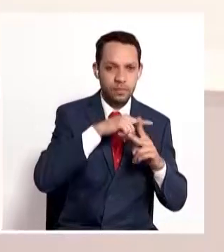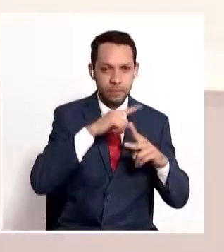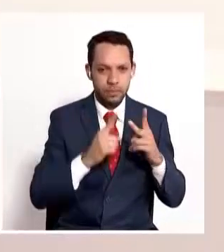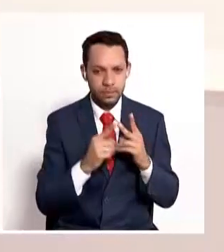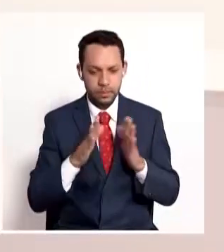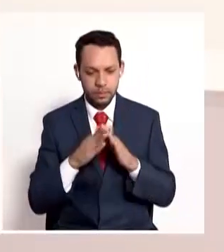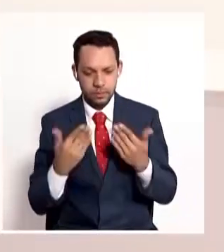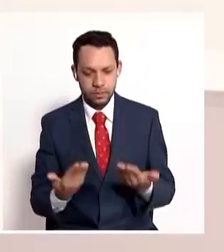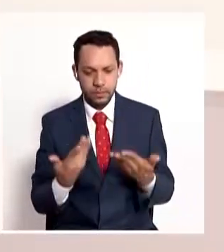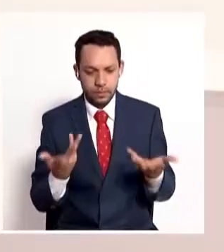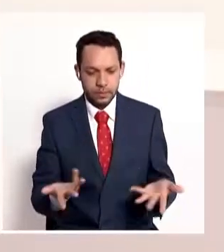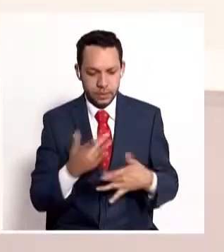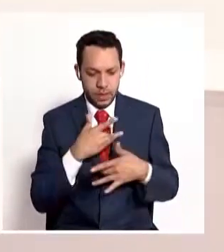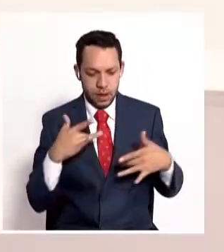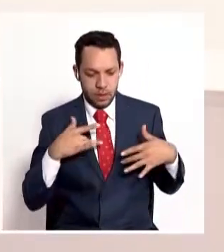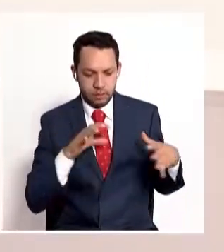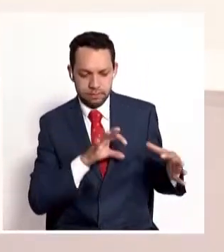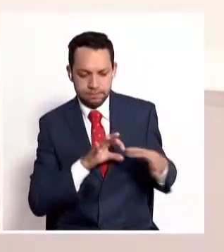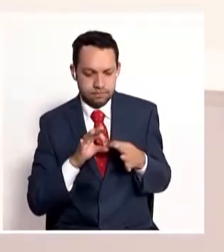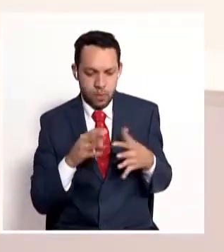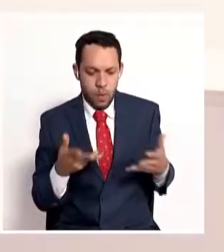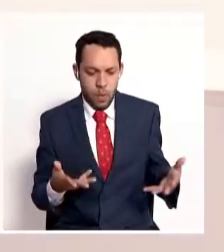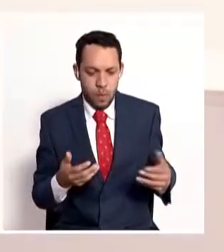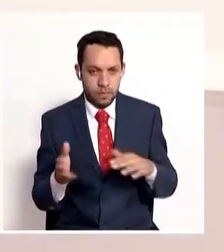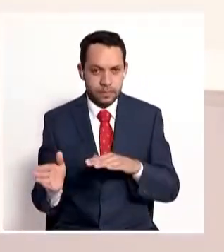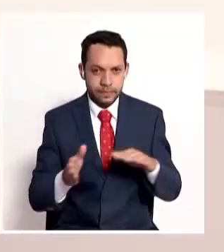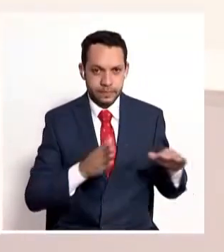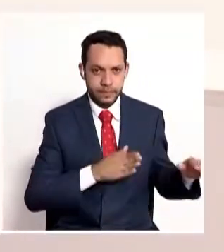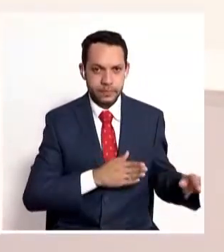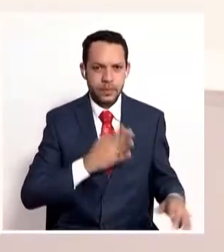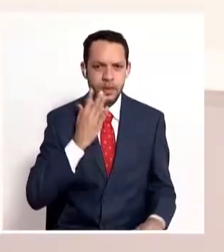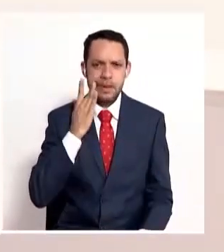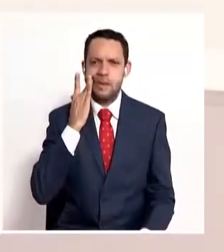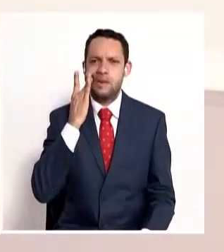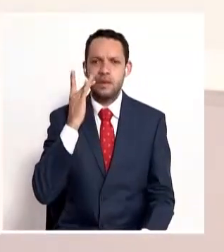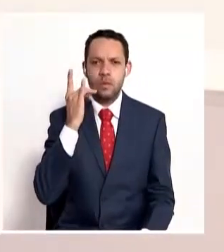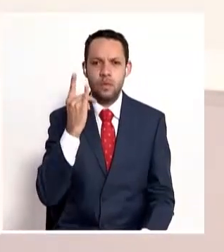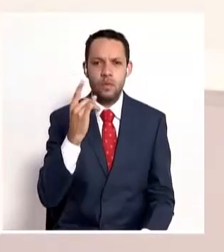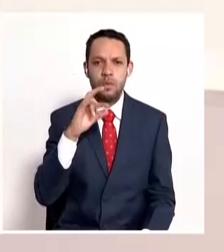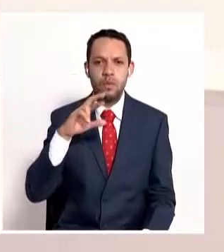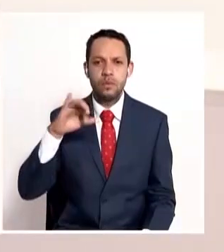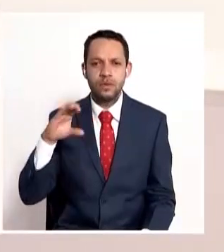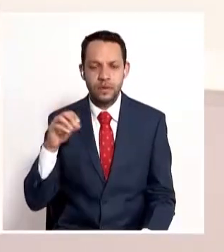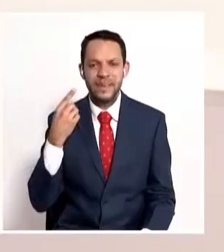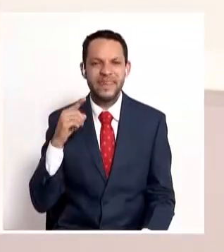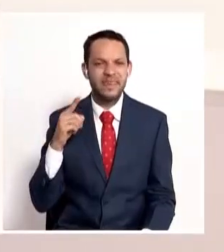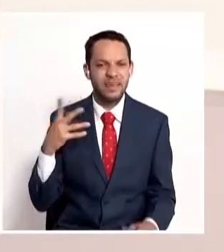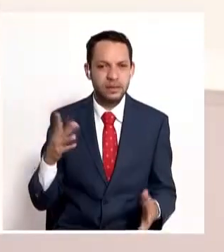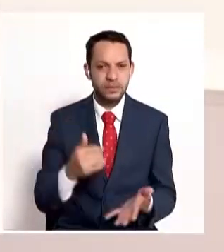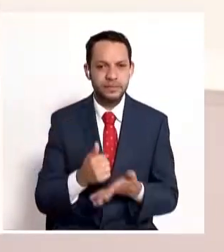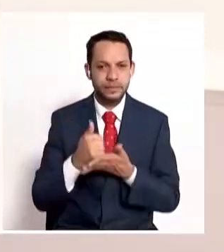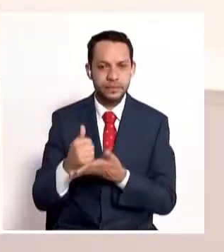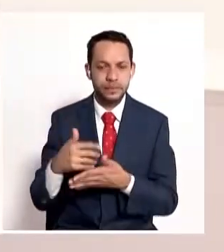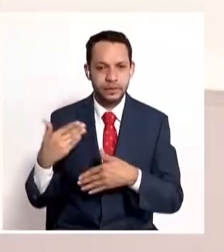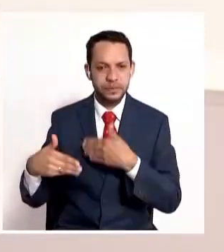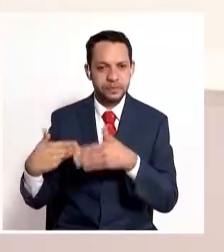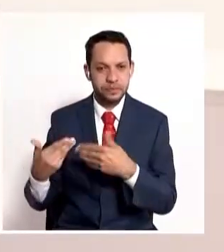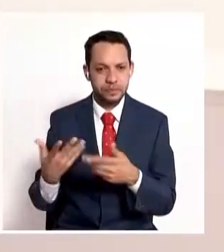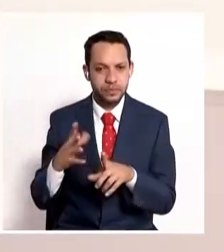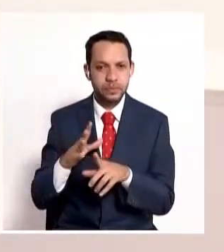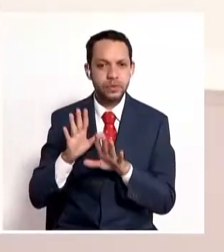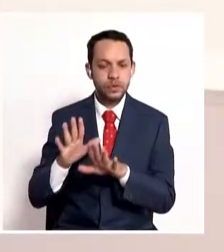cómo hacer de la cocina una farmacia el ácido úrico como el nombre lo dice es un ácido resultado del proceso metabólico